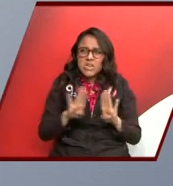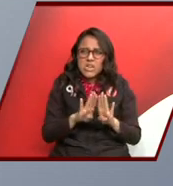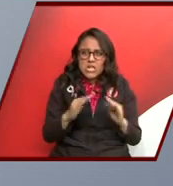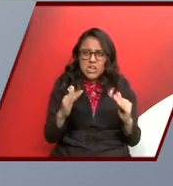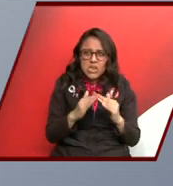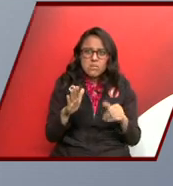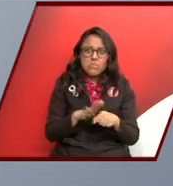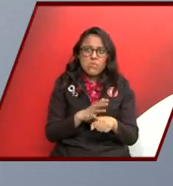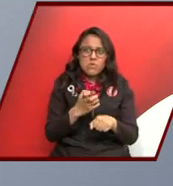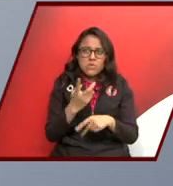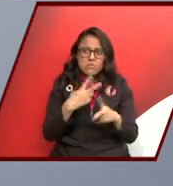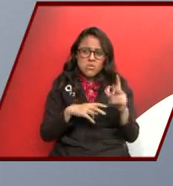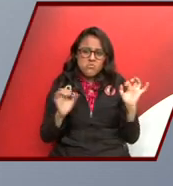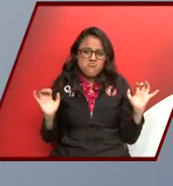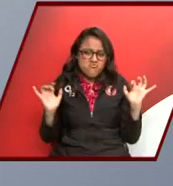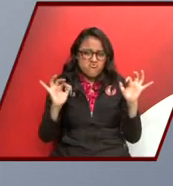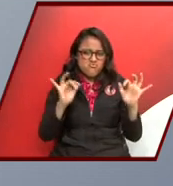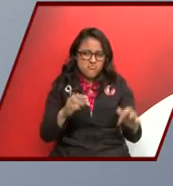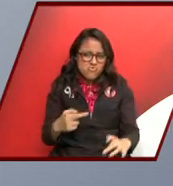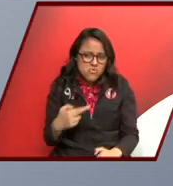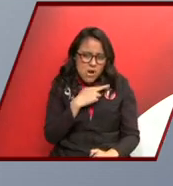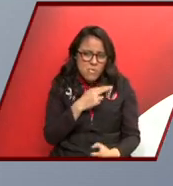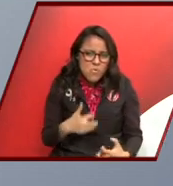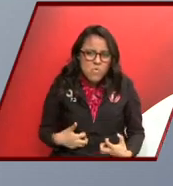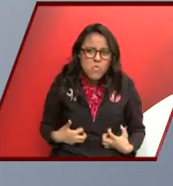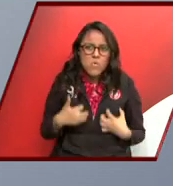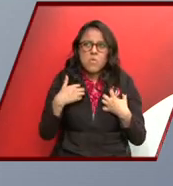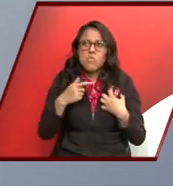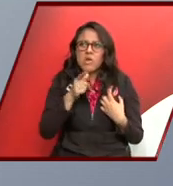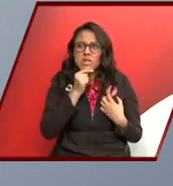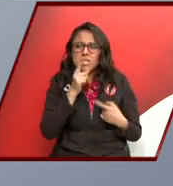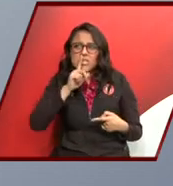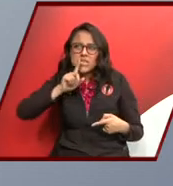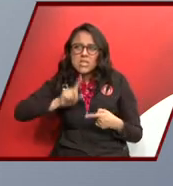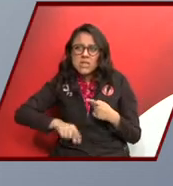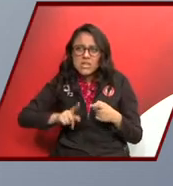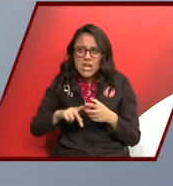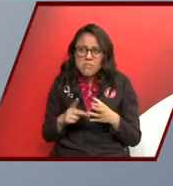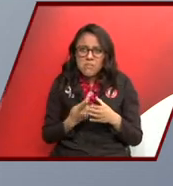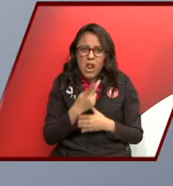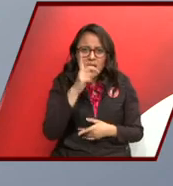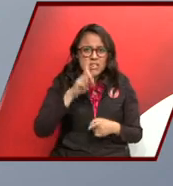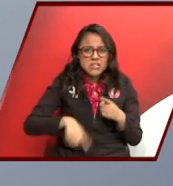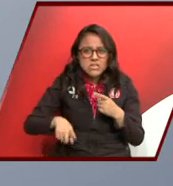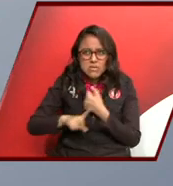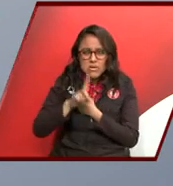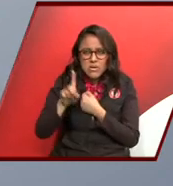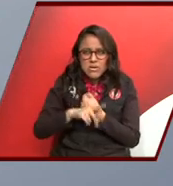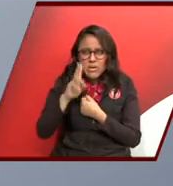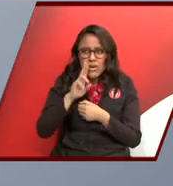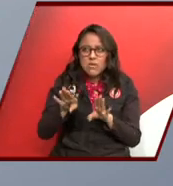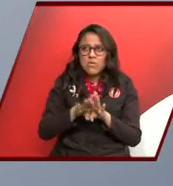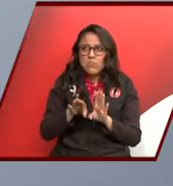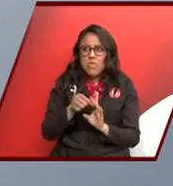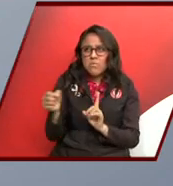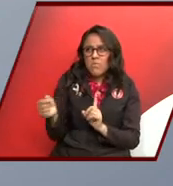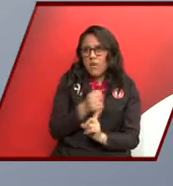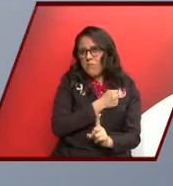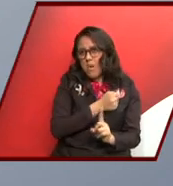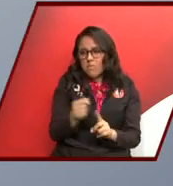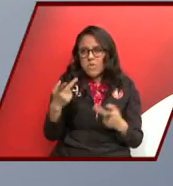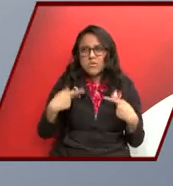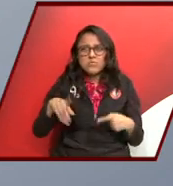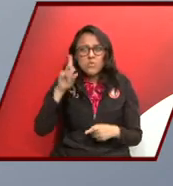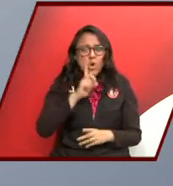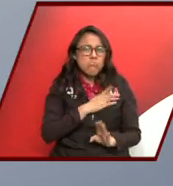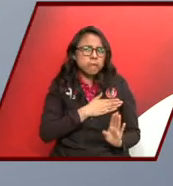por eso llegaron con esta situación, ¿no? Con los policías a llevarse los macetones y pues ya vieron las imágenes, ¿no? Donde agredieron a gente, a